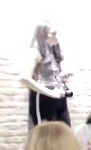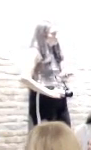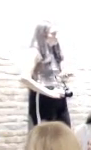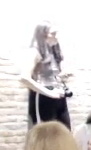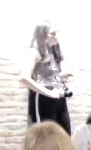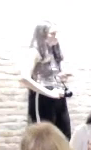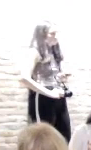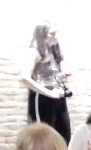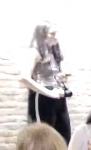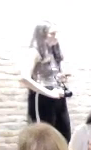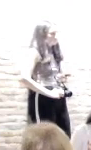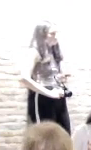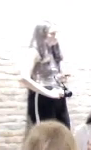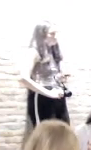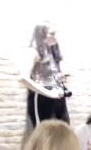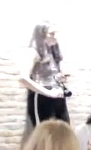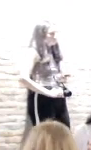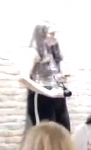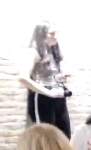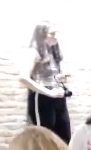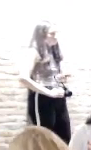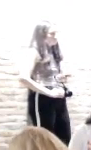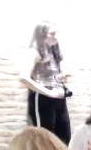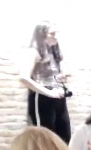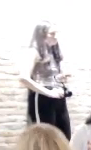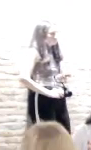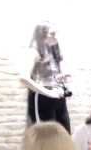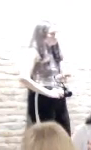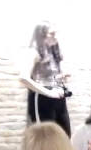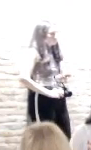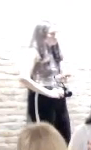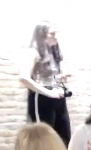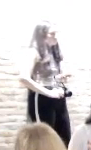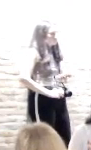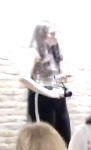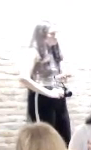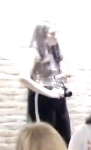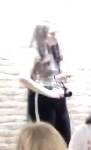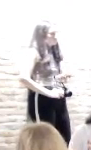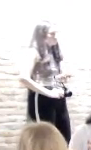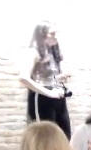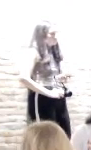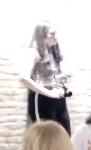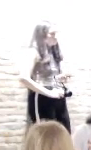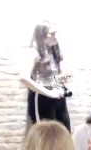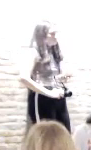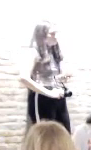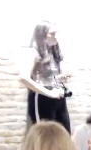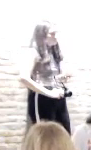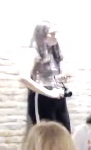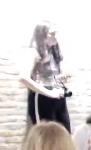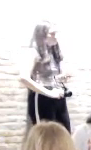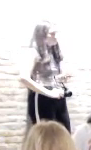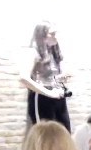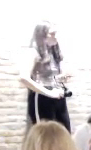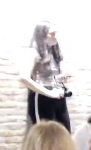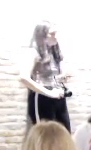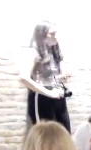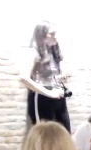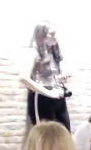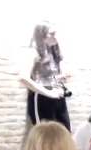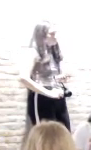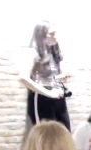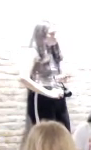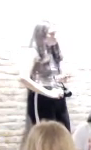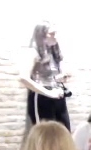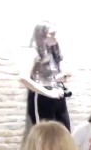es una de las violencias más presentes y ahora me vengo a enterar por ustedes digamos hay presencia de esa violencia ella dice que es